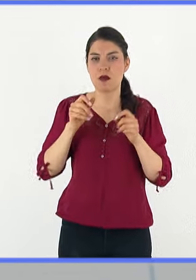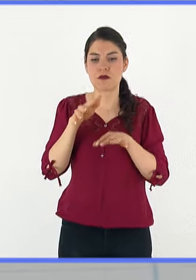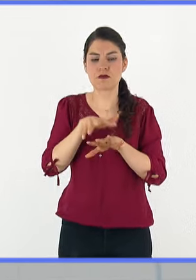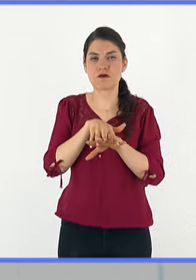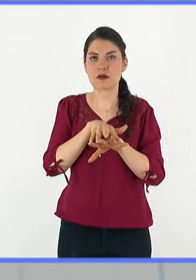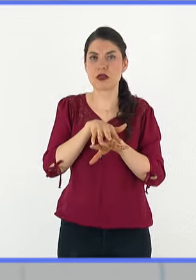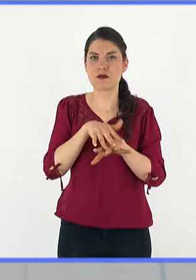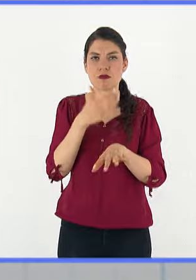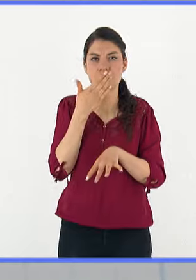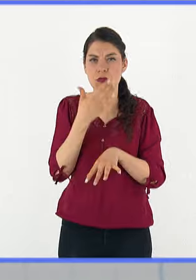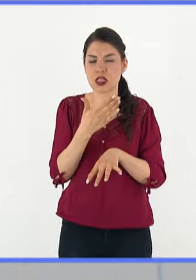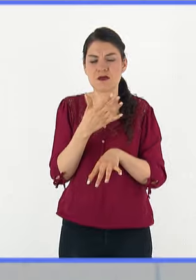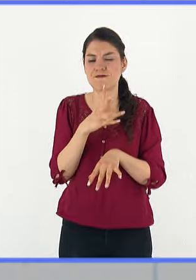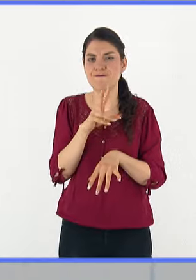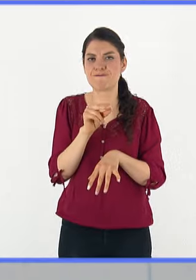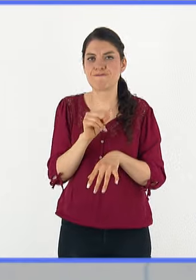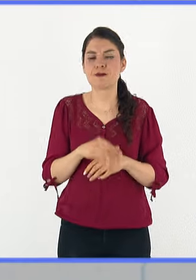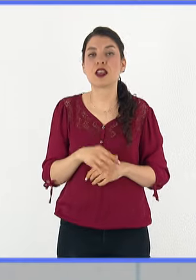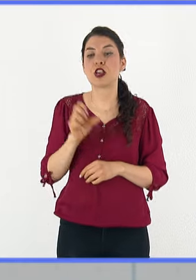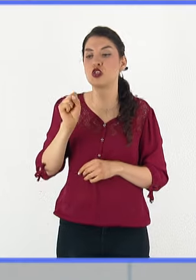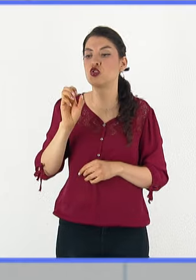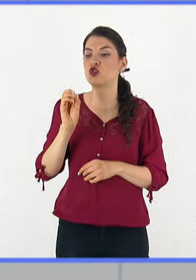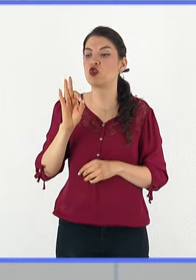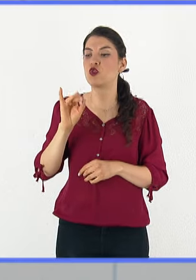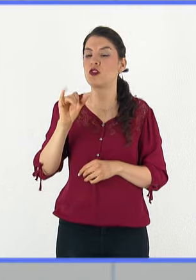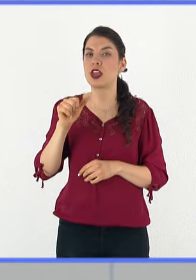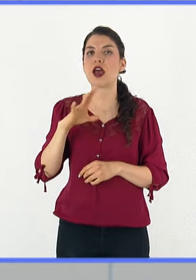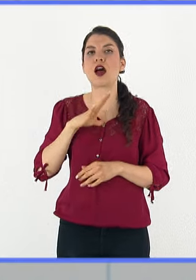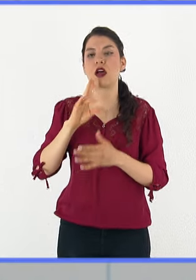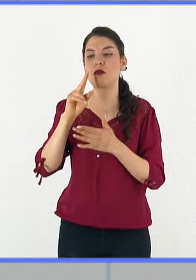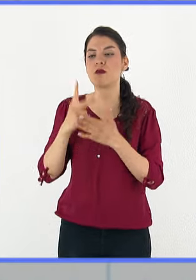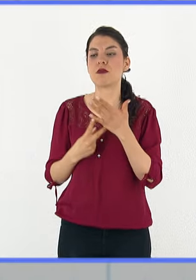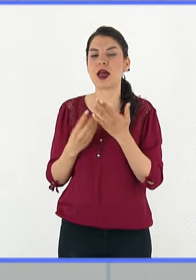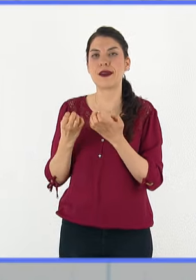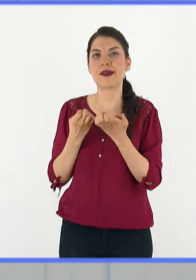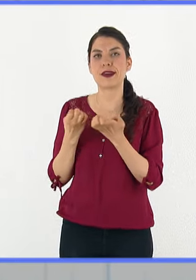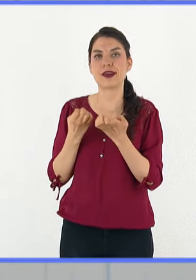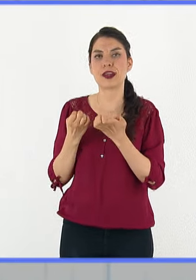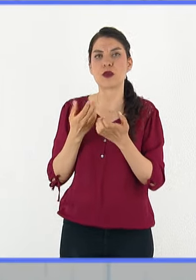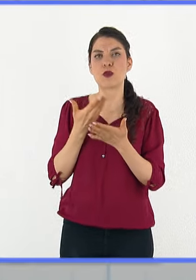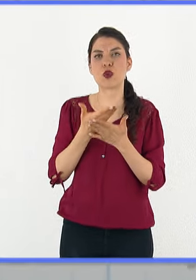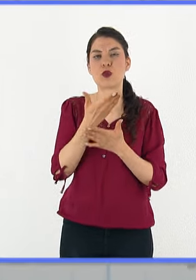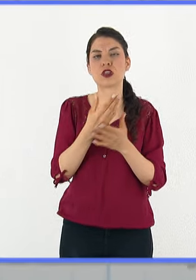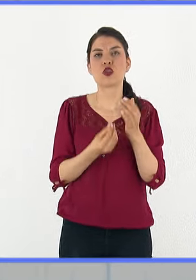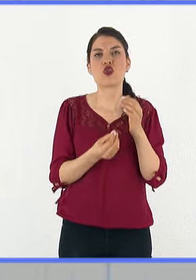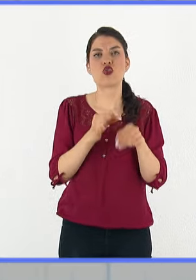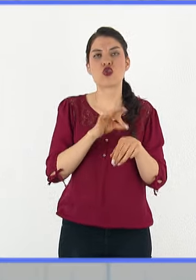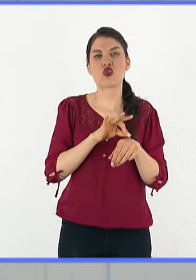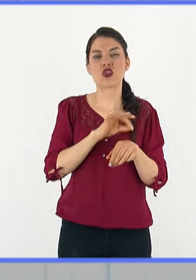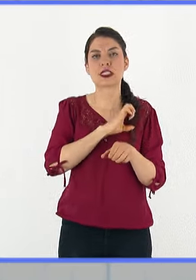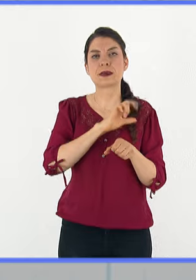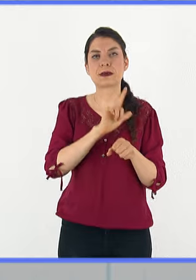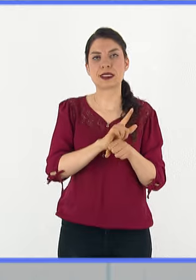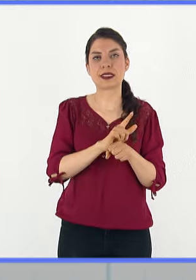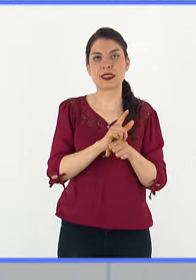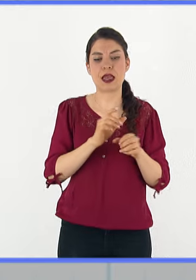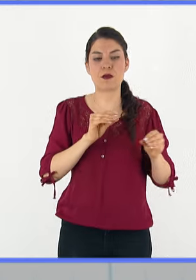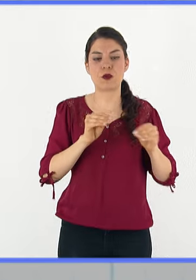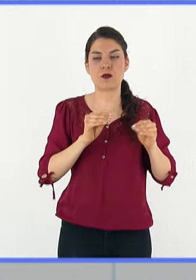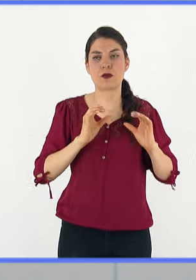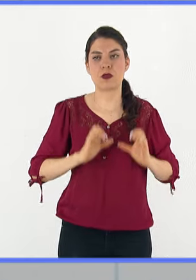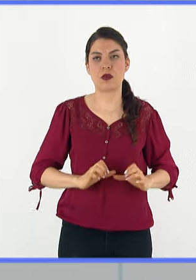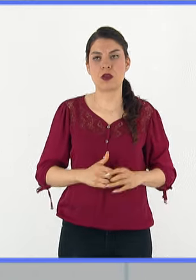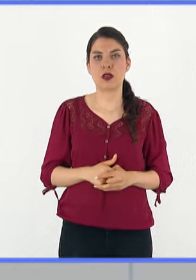de 2024 Sofía Se entrena con un plan integral de ejercicios propuesto por fisioterapeutas de este laboratorio es bastante